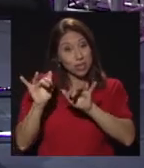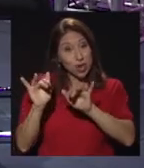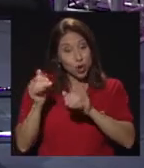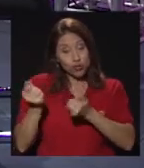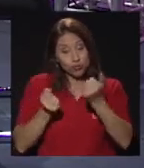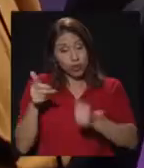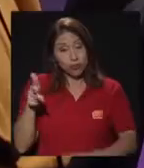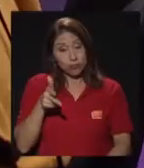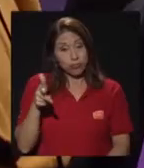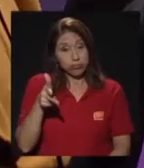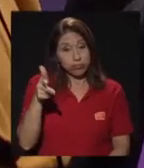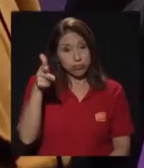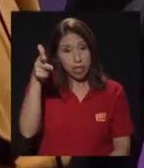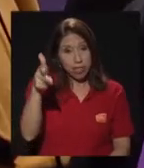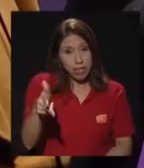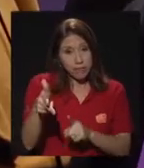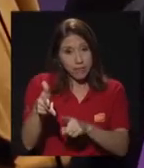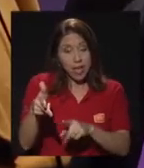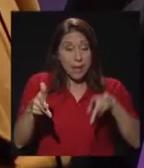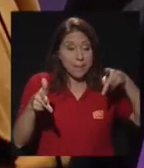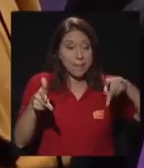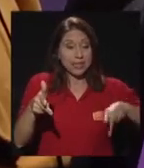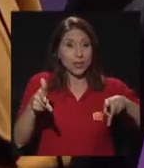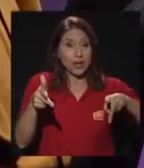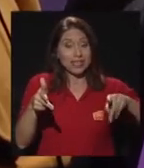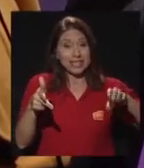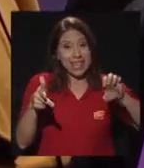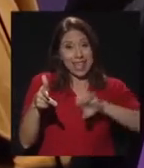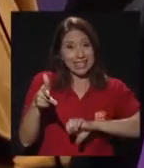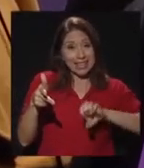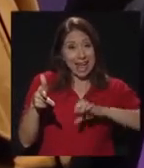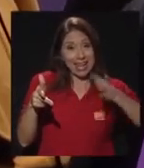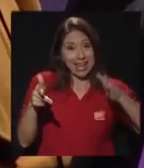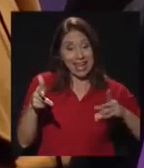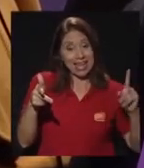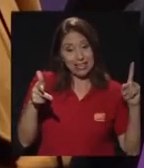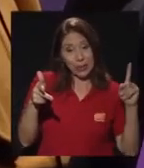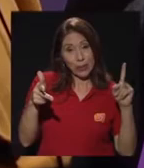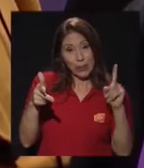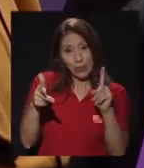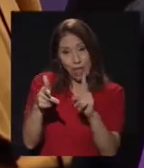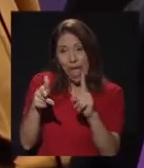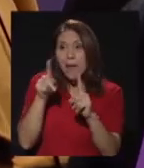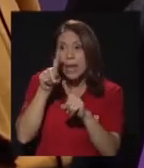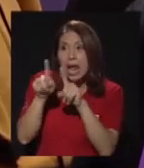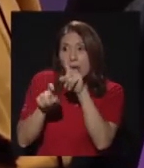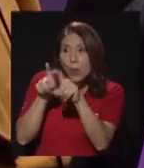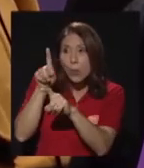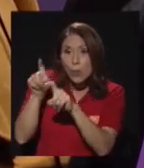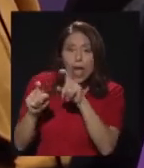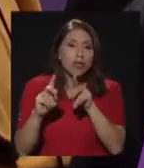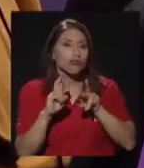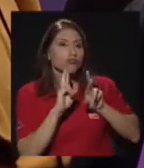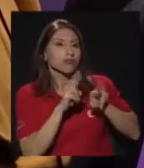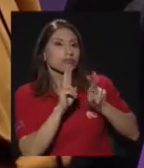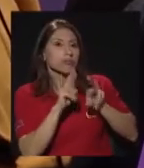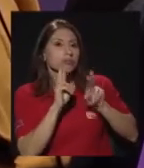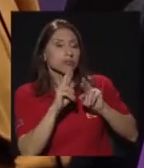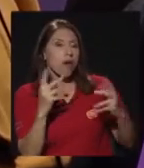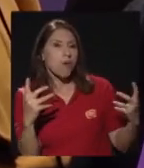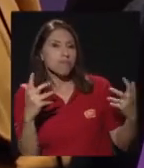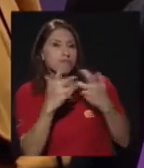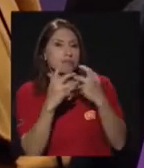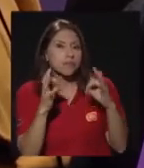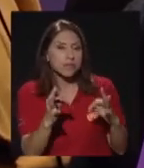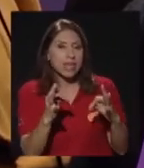hacer su pregunta directamente con el funcionario. Entonces creo que tenemos respuesta más exacta. Es muy importante recalcar que